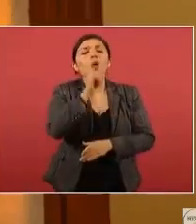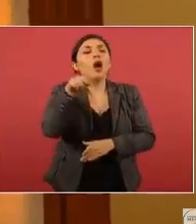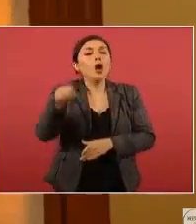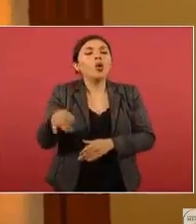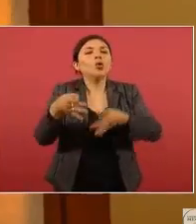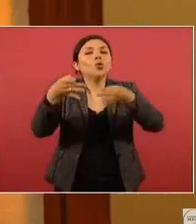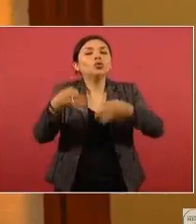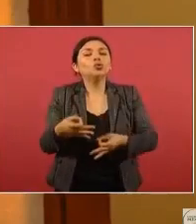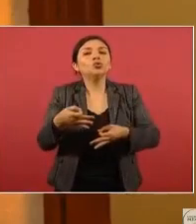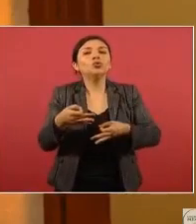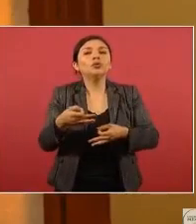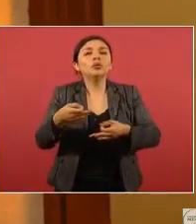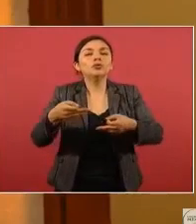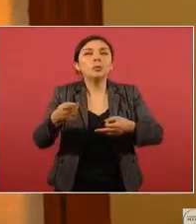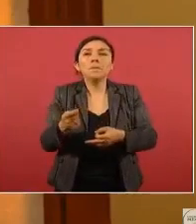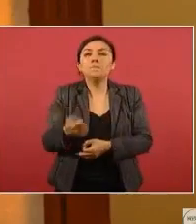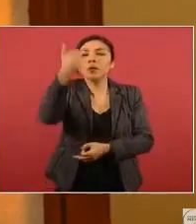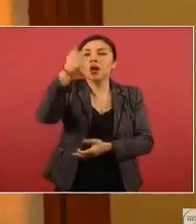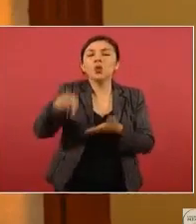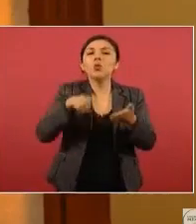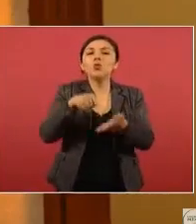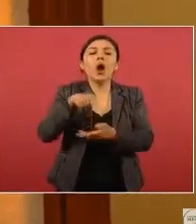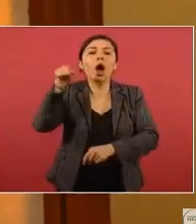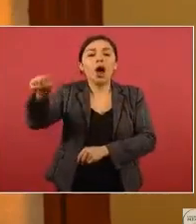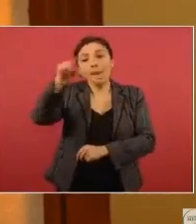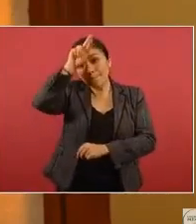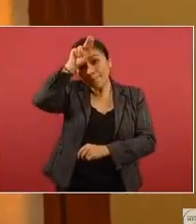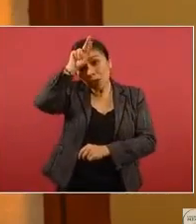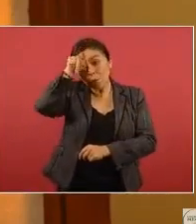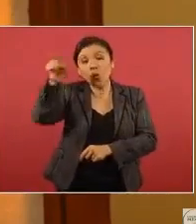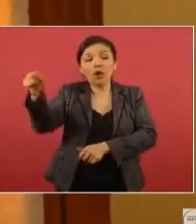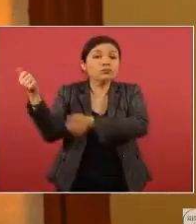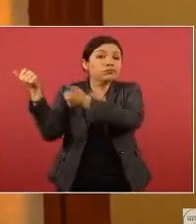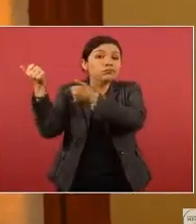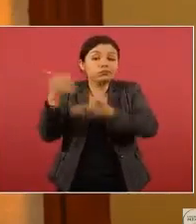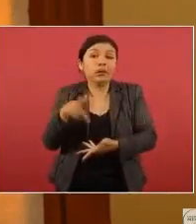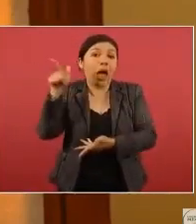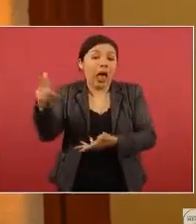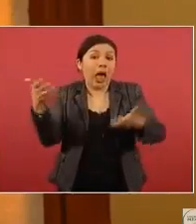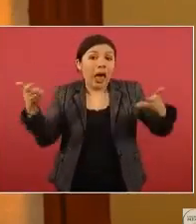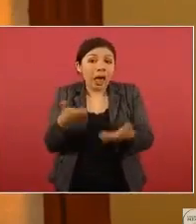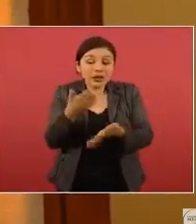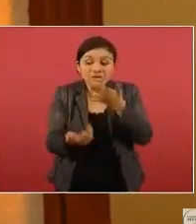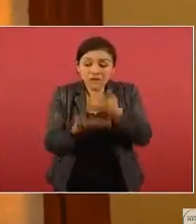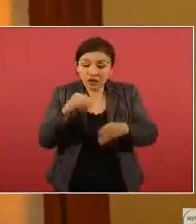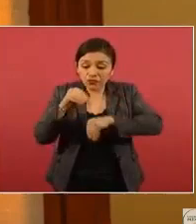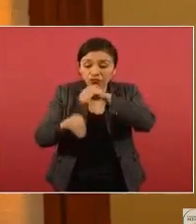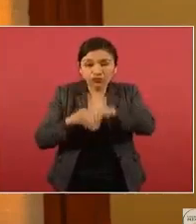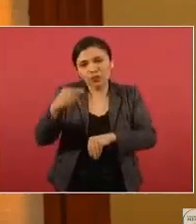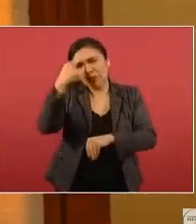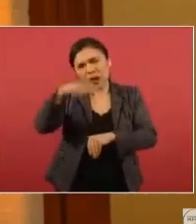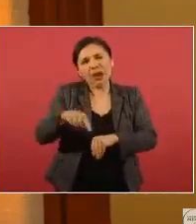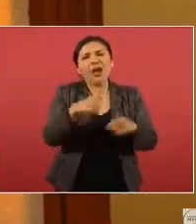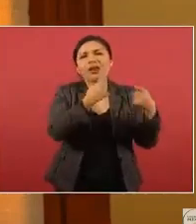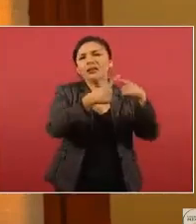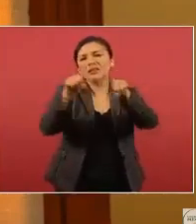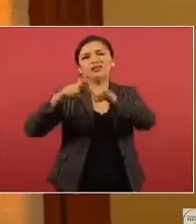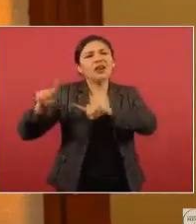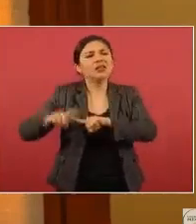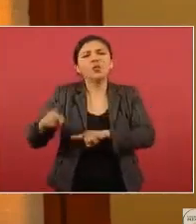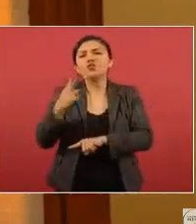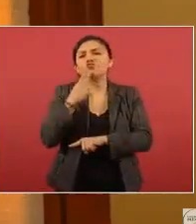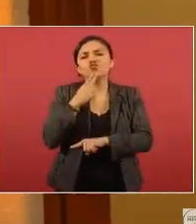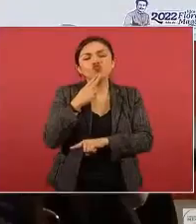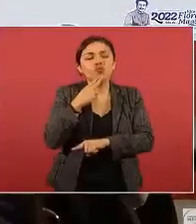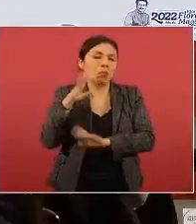en perú es ese se genera ya se hace para diferentes usos